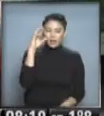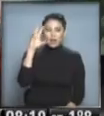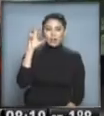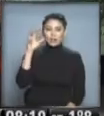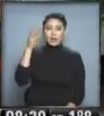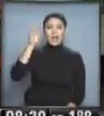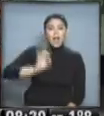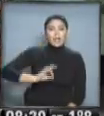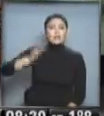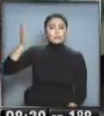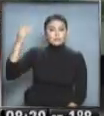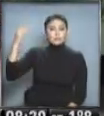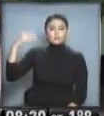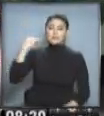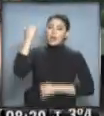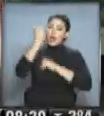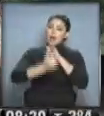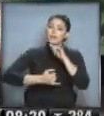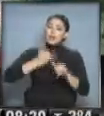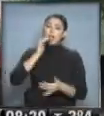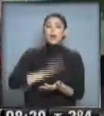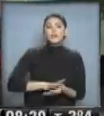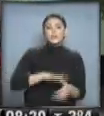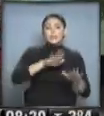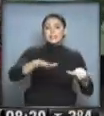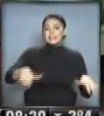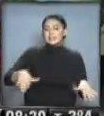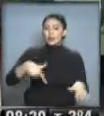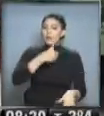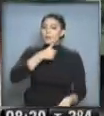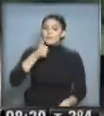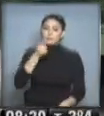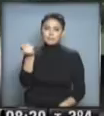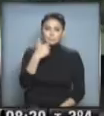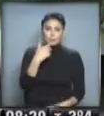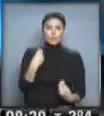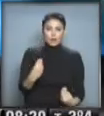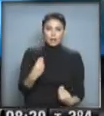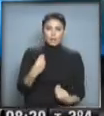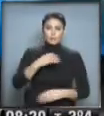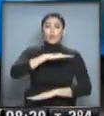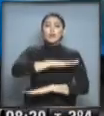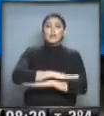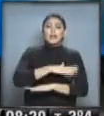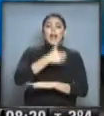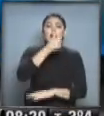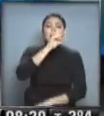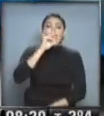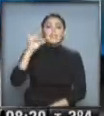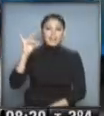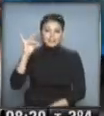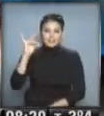cuantos años hemos hablado sobre la cantidad de chicos que están medicados por esto que se ha dado en llamar a de de